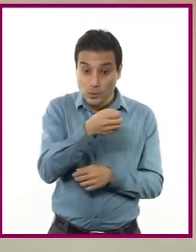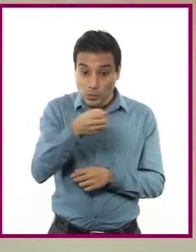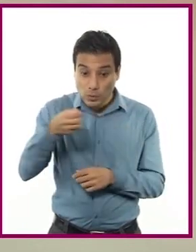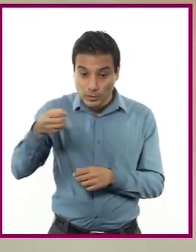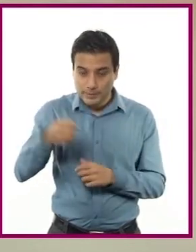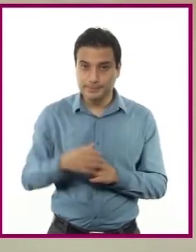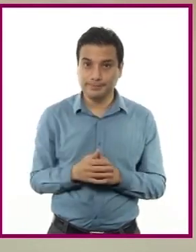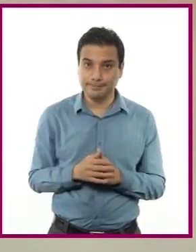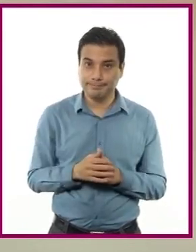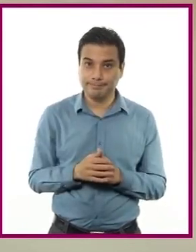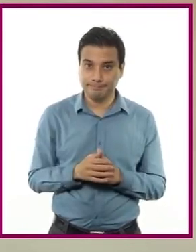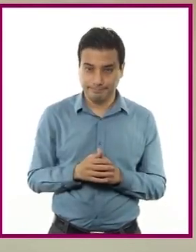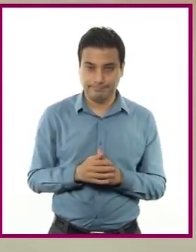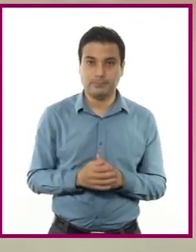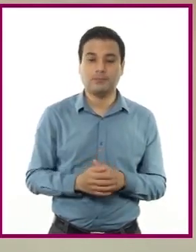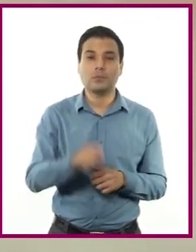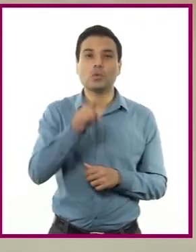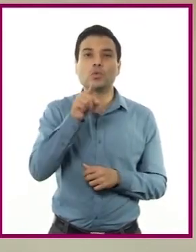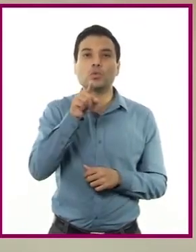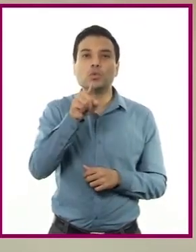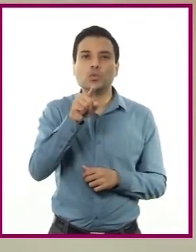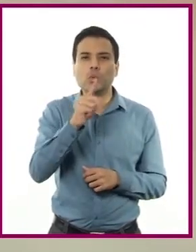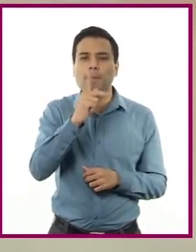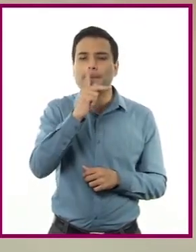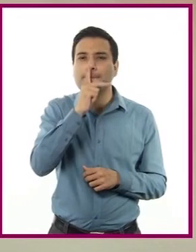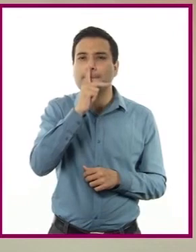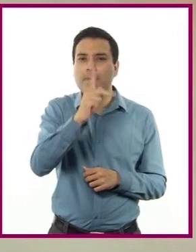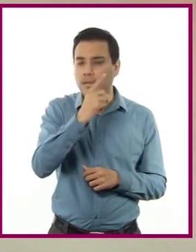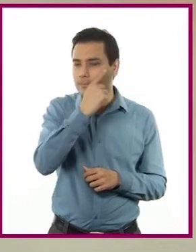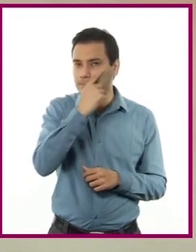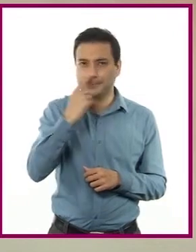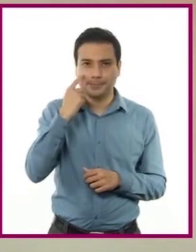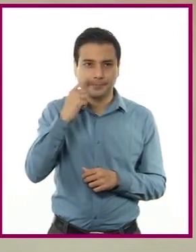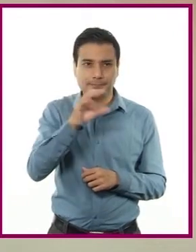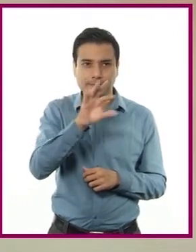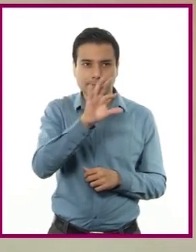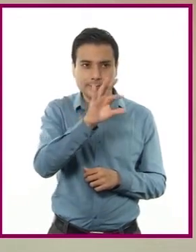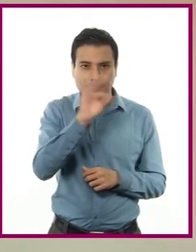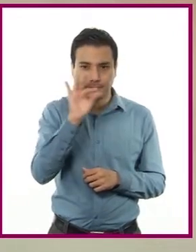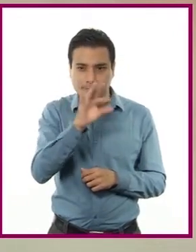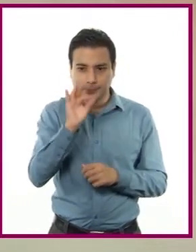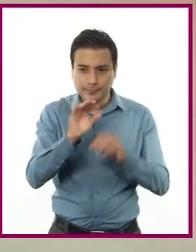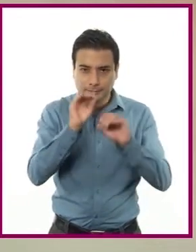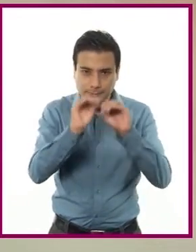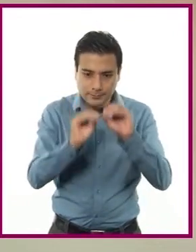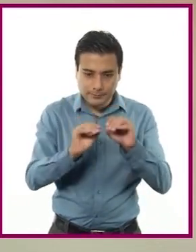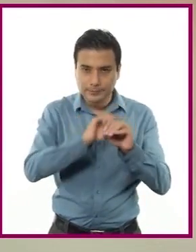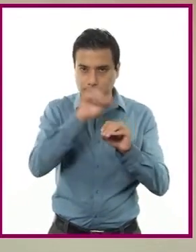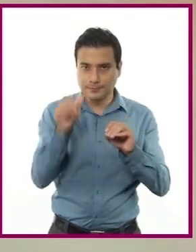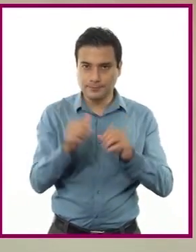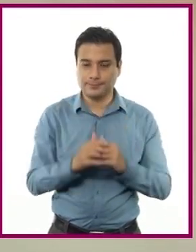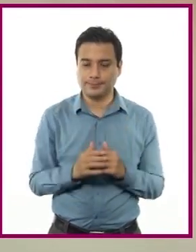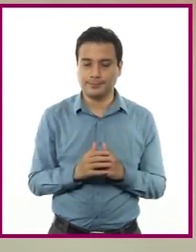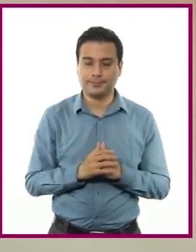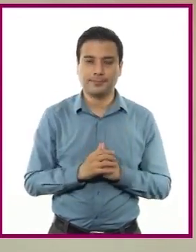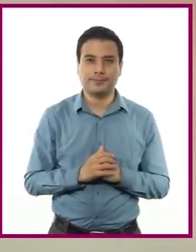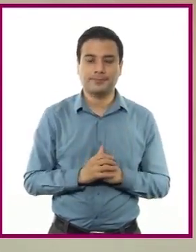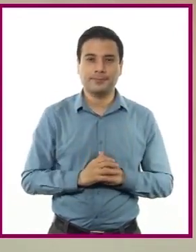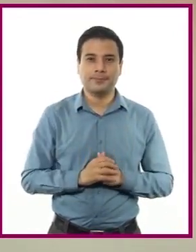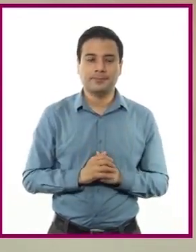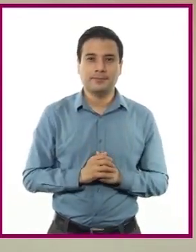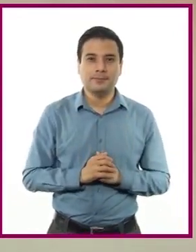la selección que hacemos de estas y la definición que elaboramos de acuerdo con el público al que va